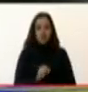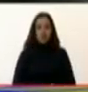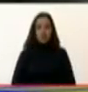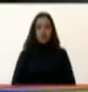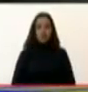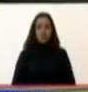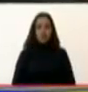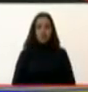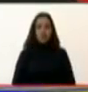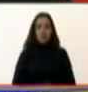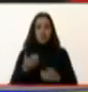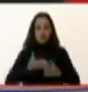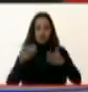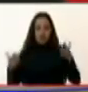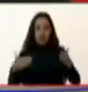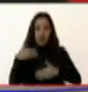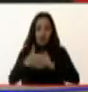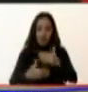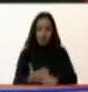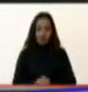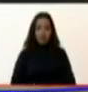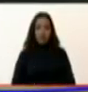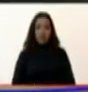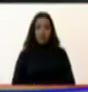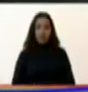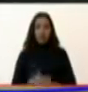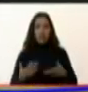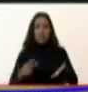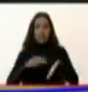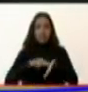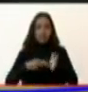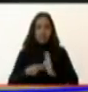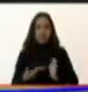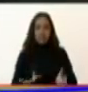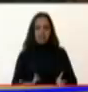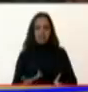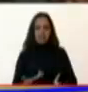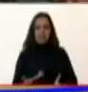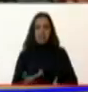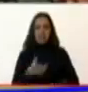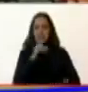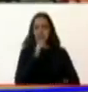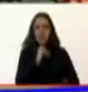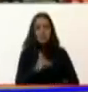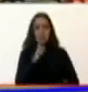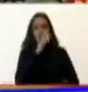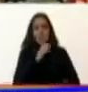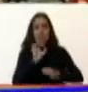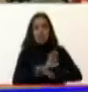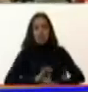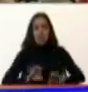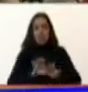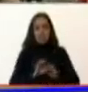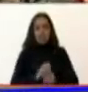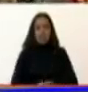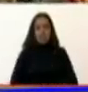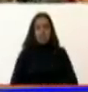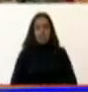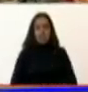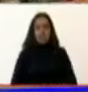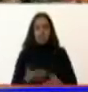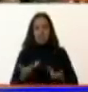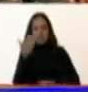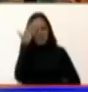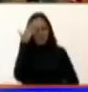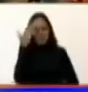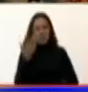ha sido un gran adelanto. ¿Qué sería de nuestra información sin Telesur hoy día? ¿Qué sabríamos de lo